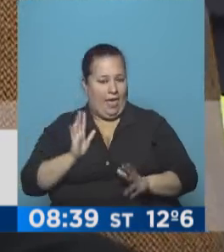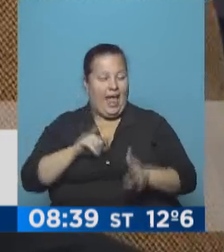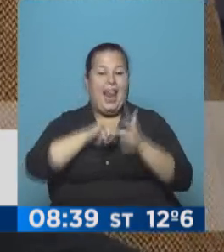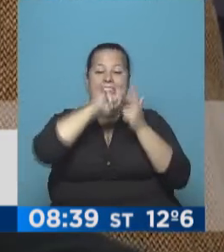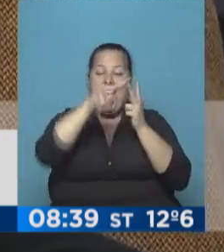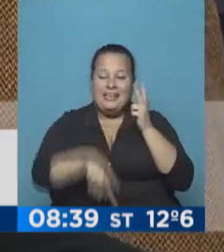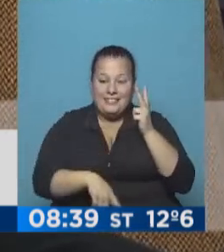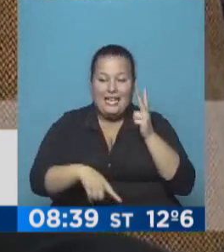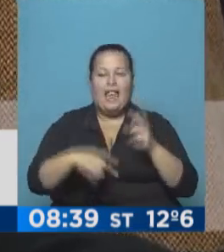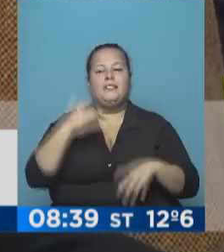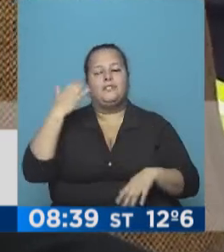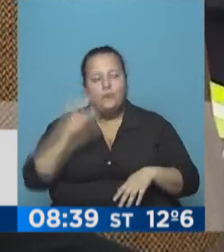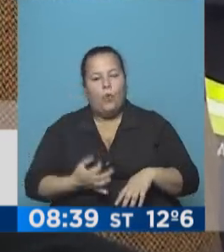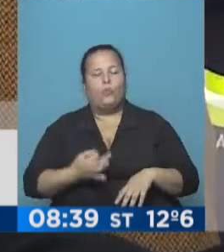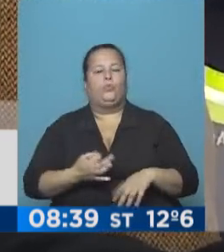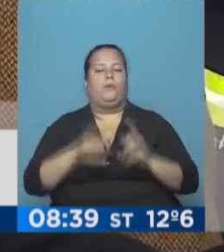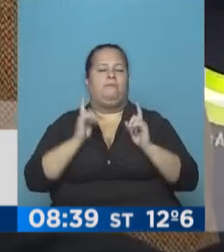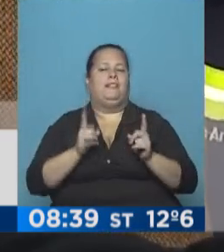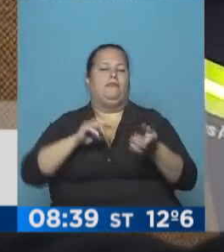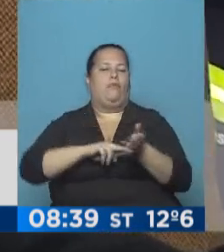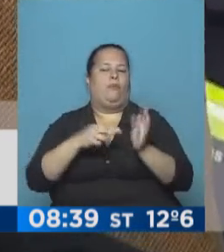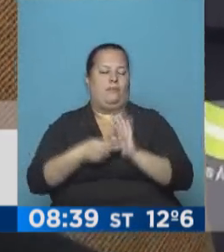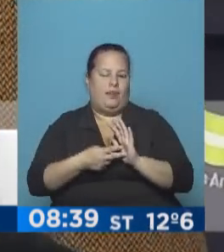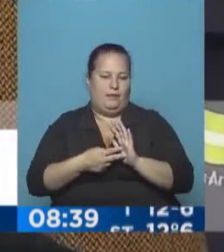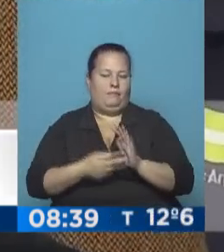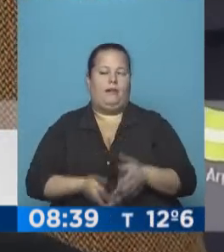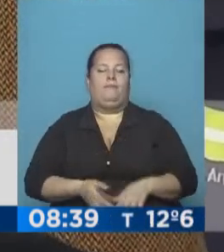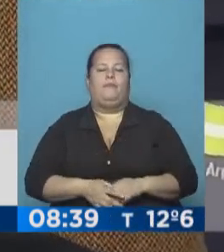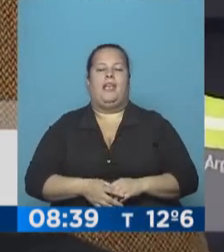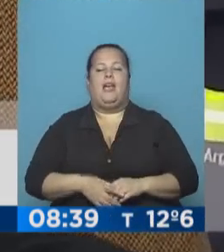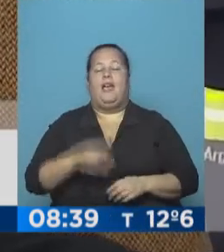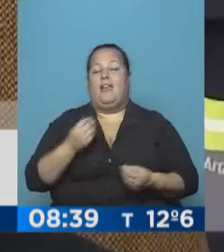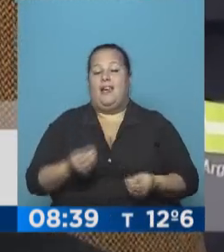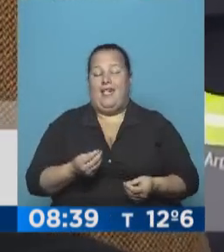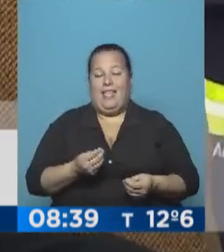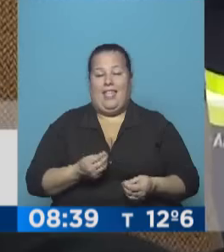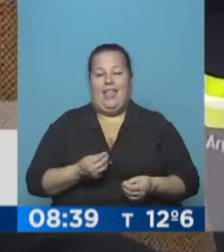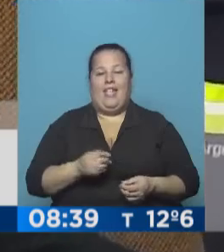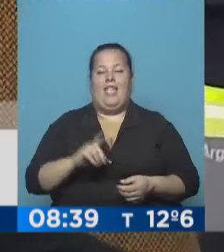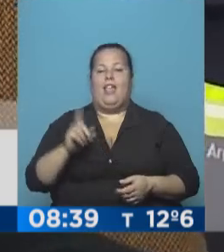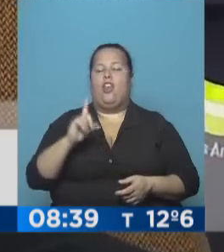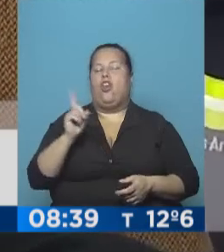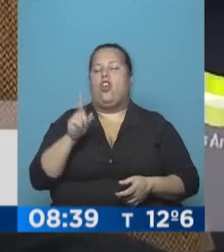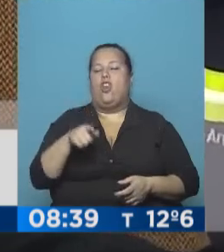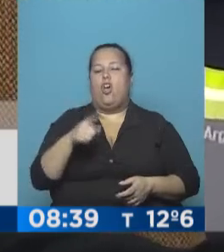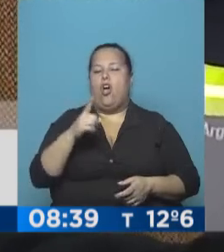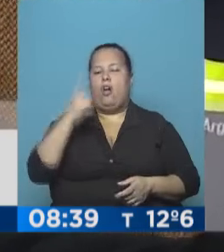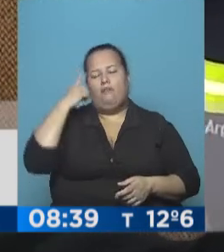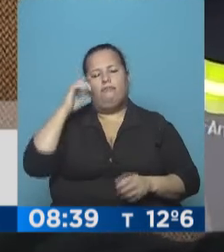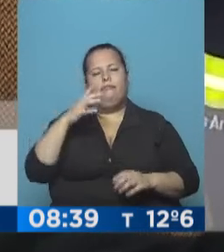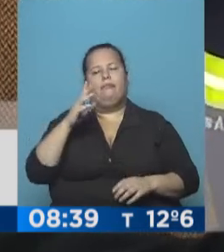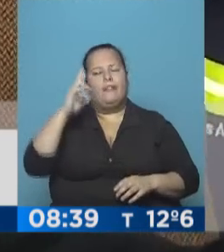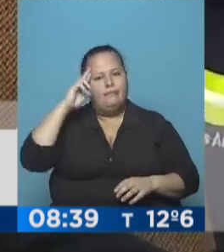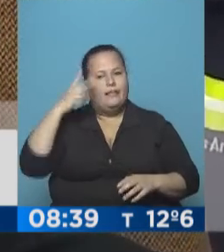tres empresas hemos tenido justamente el mismo problema. El hecho de que no revisten autoridad